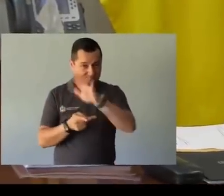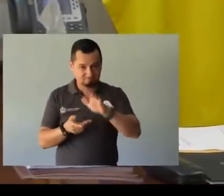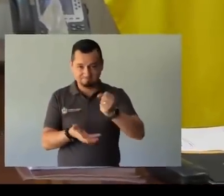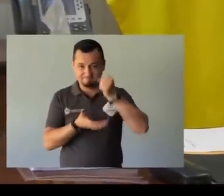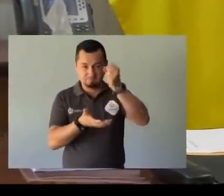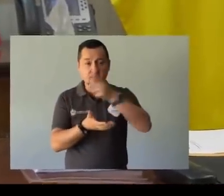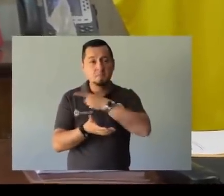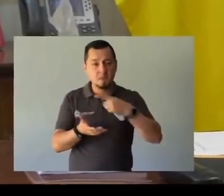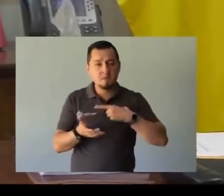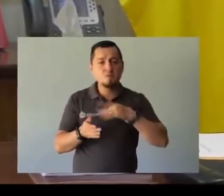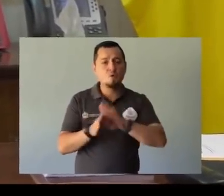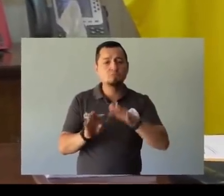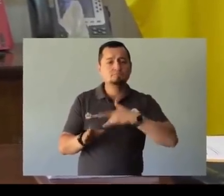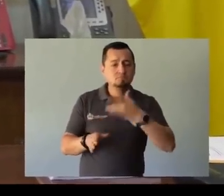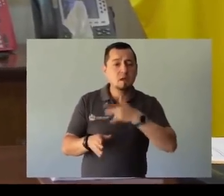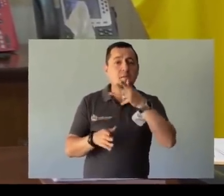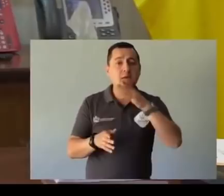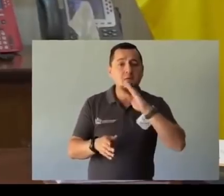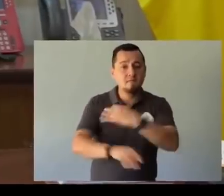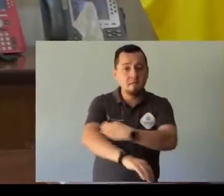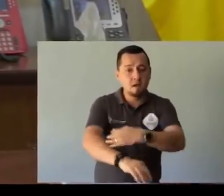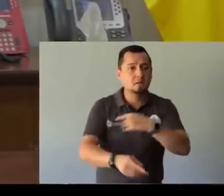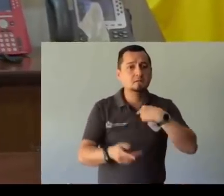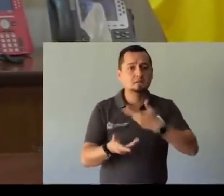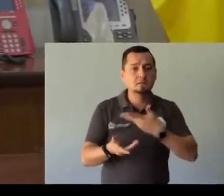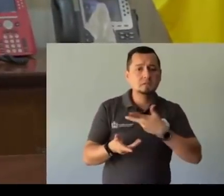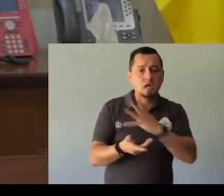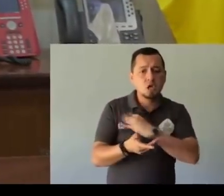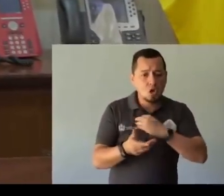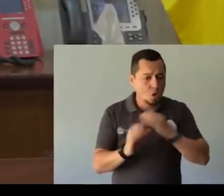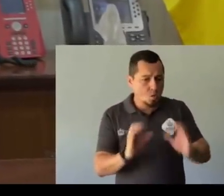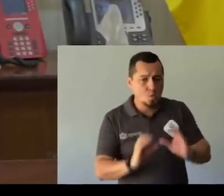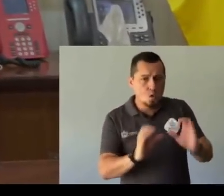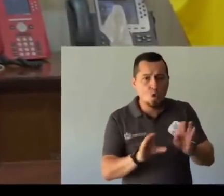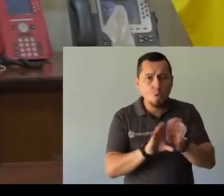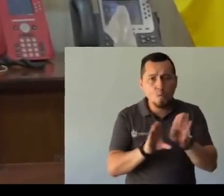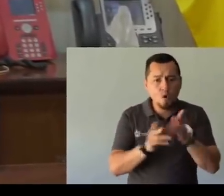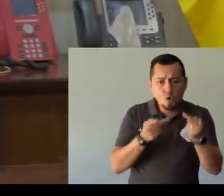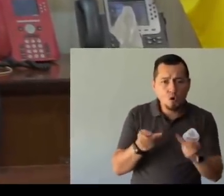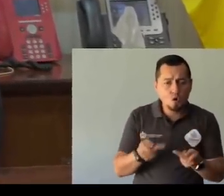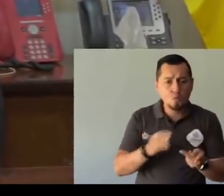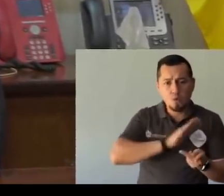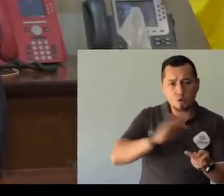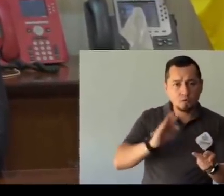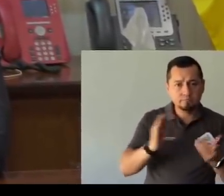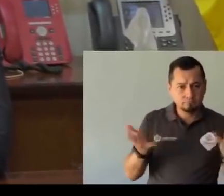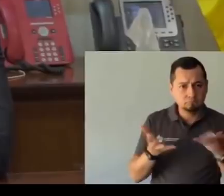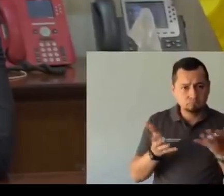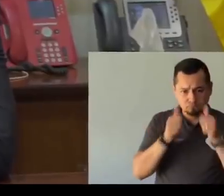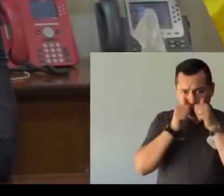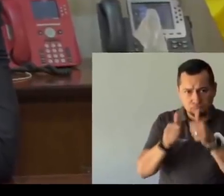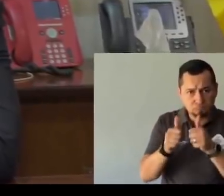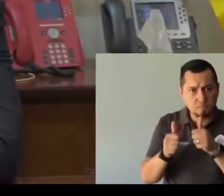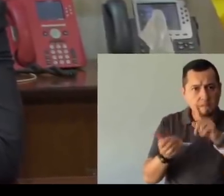de Jalisco se va a levantar y va a decir: bajo estas condiciones, el occidente no tiene un